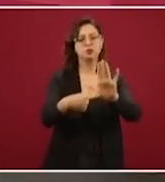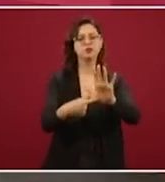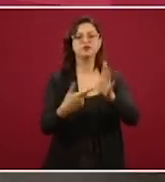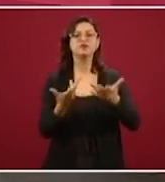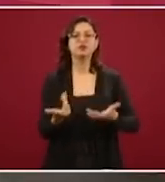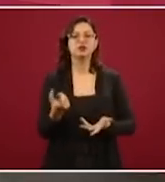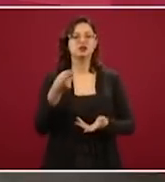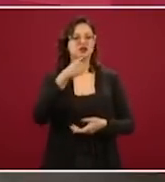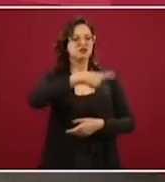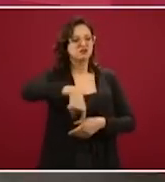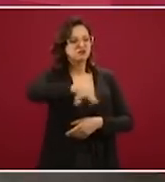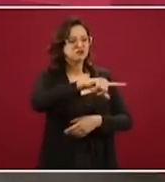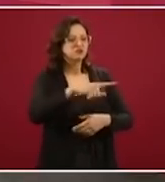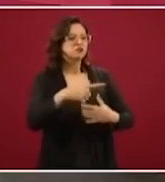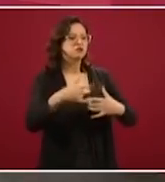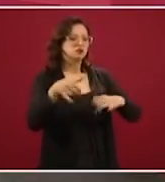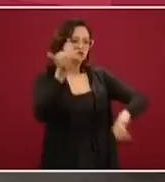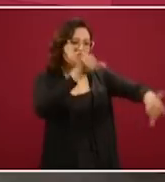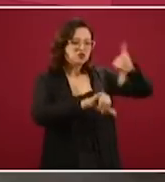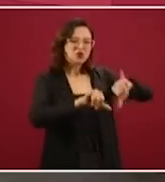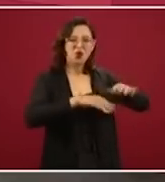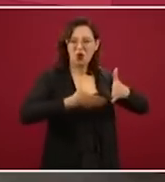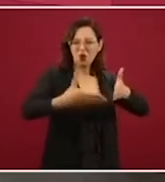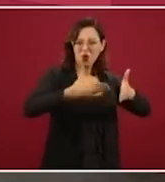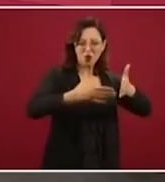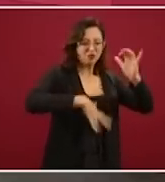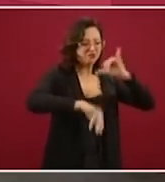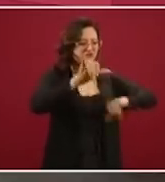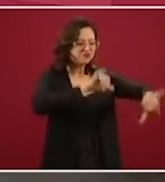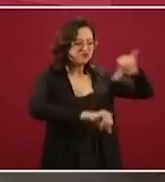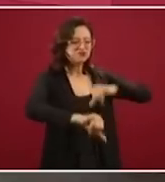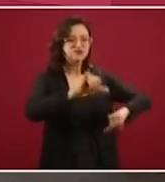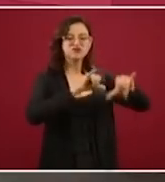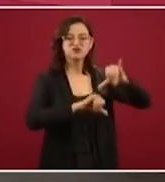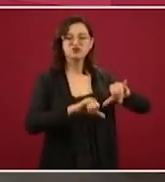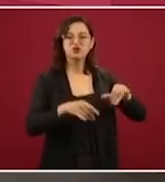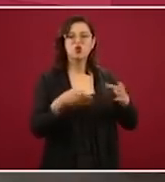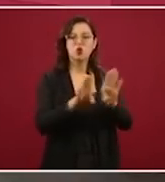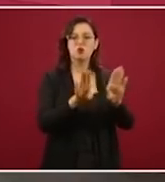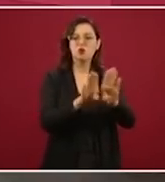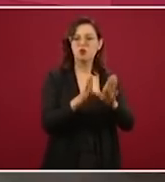llamadas cocinas, de los laboratorios,